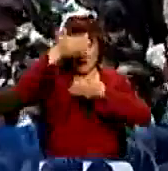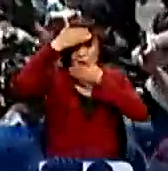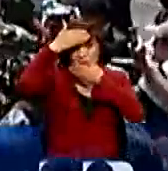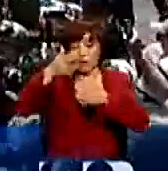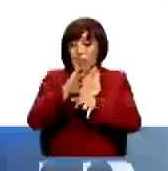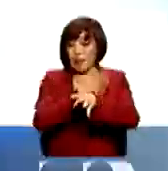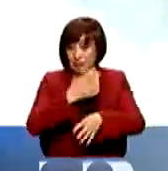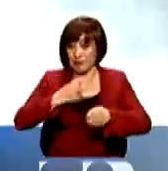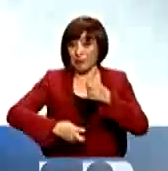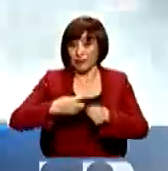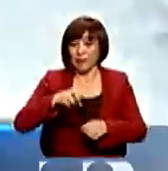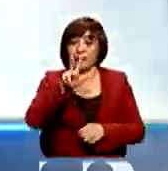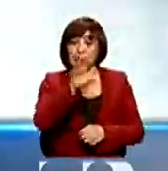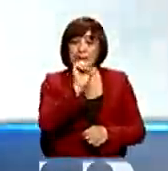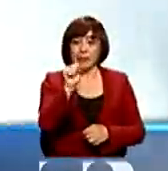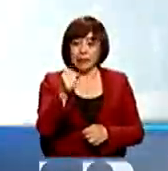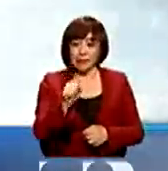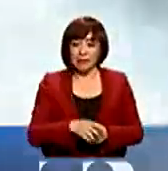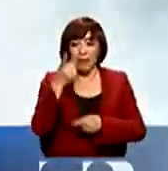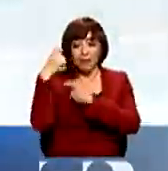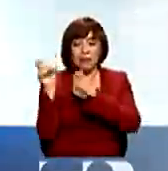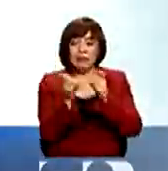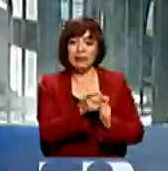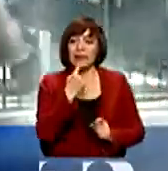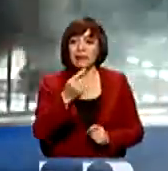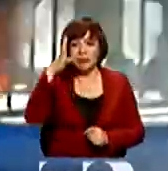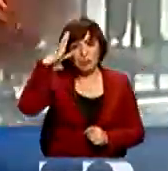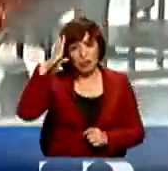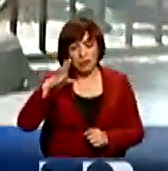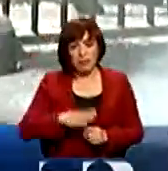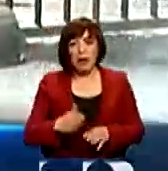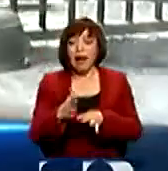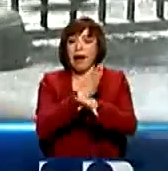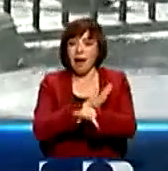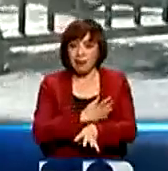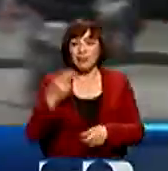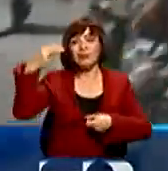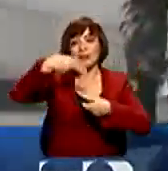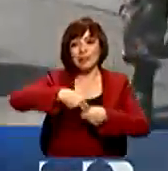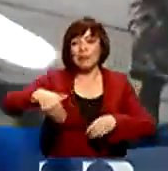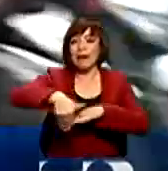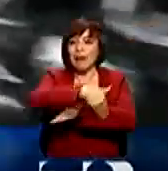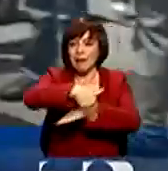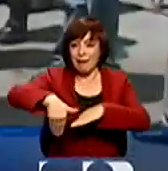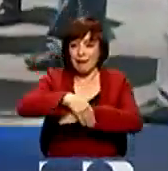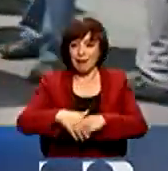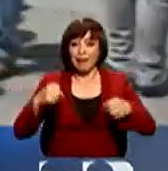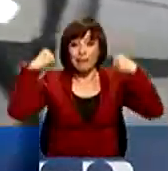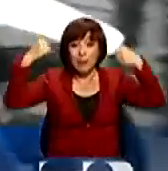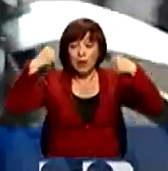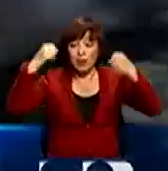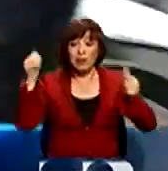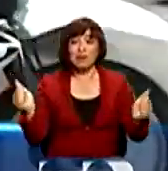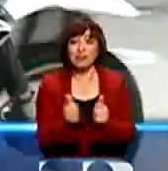revuelta del 30S. Según Fiscalía, estos servidores policiales salieron a las calles para protestar interrumpiendo un servicio